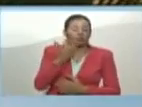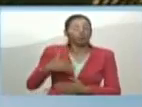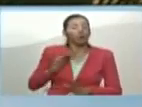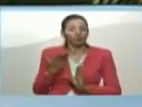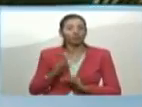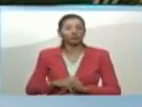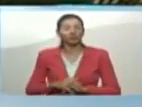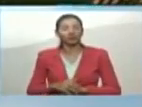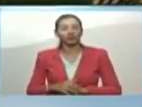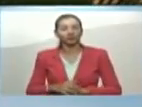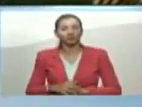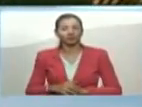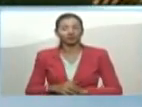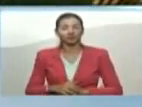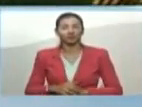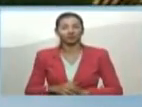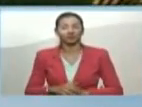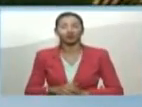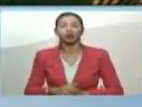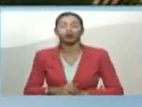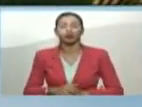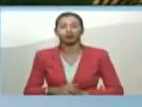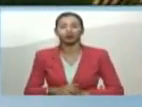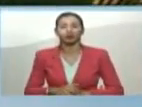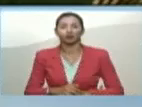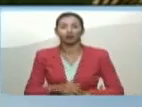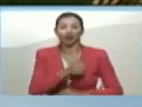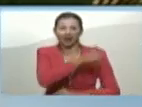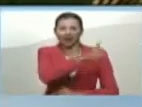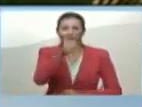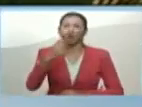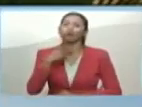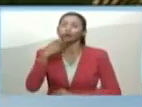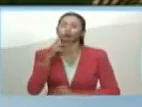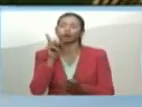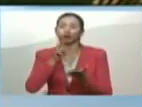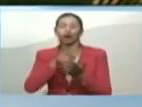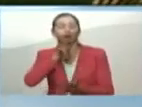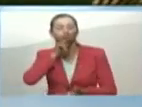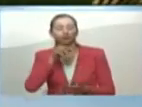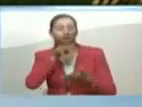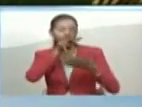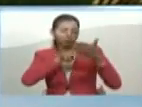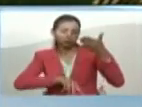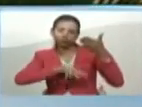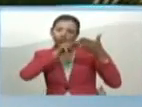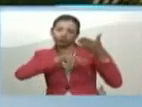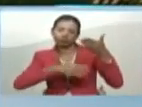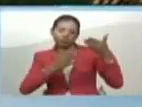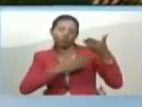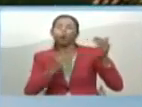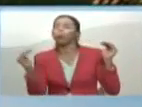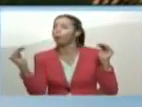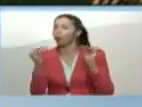Yo he recibido, fíjate, cada vez que habla uno de los voceros, yo reviso el documento, con mucha